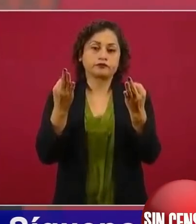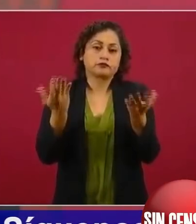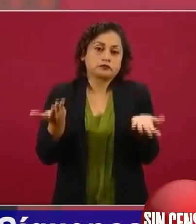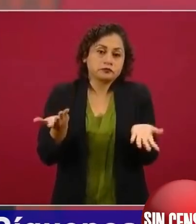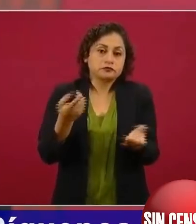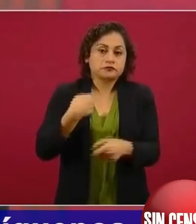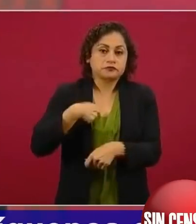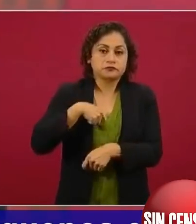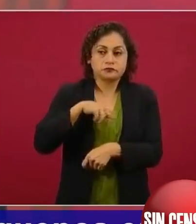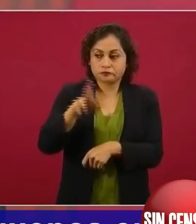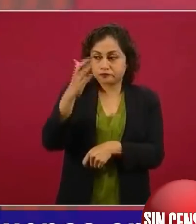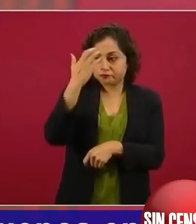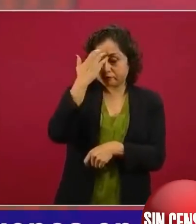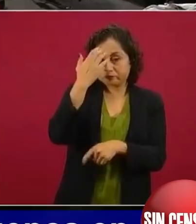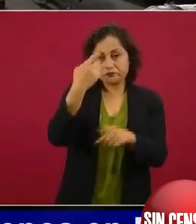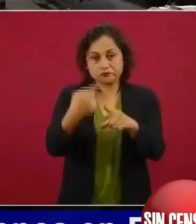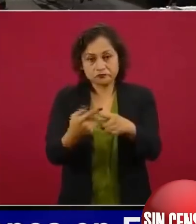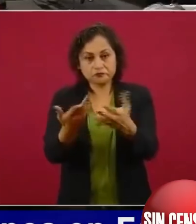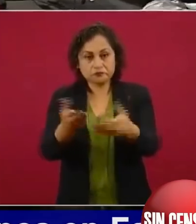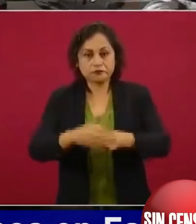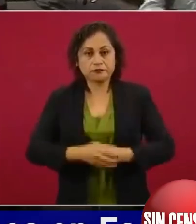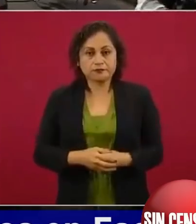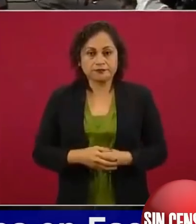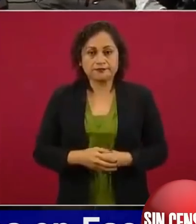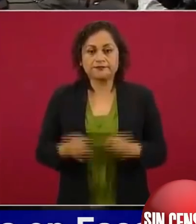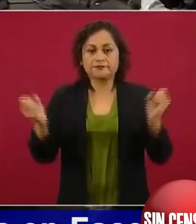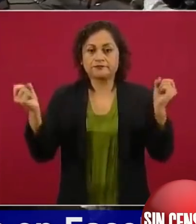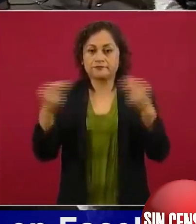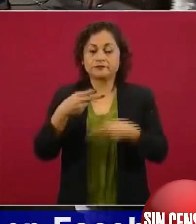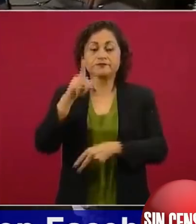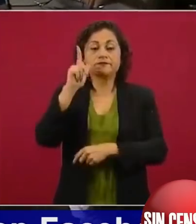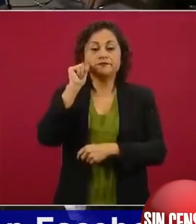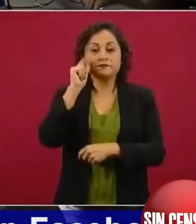nuestro reconocimiento. Muy bien, nos vemos mañana, si les parece.